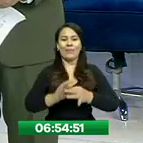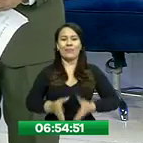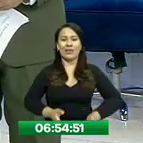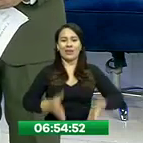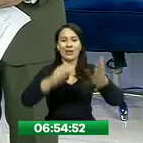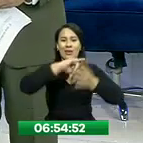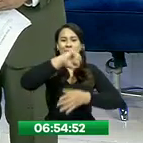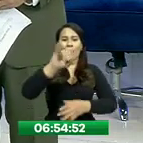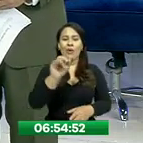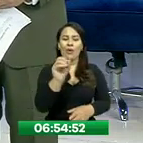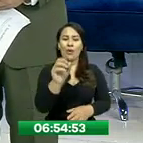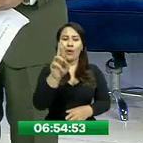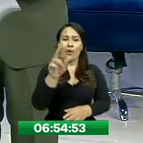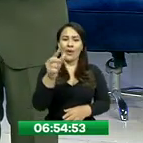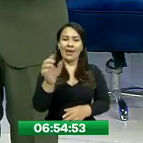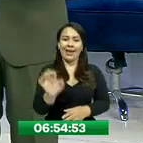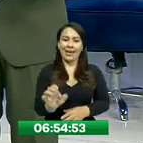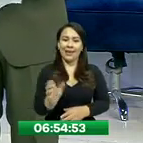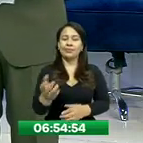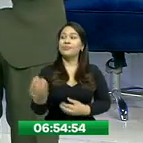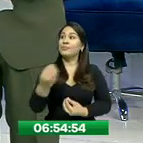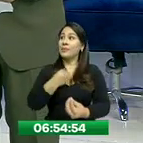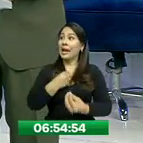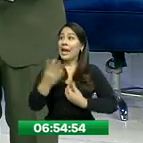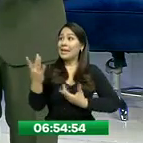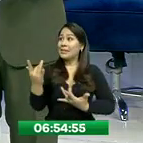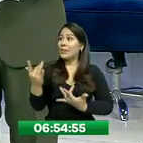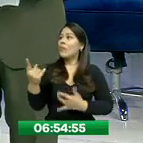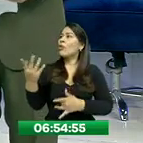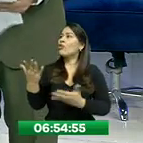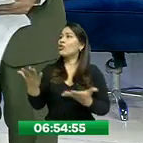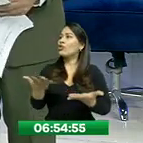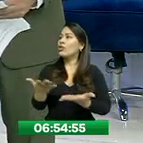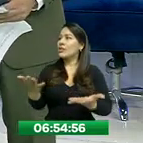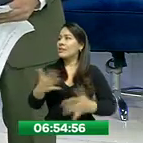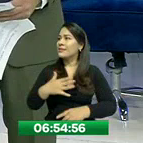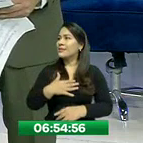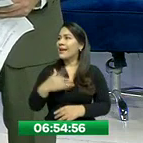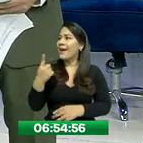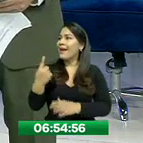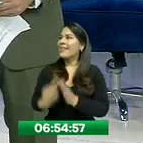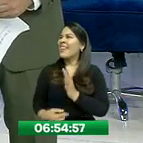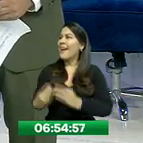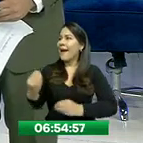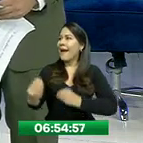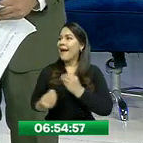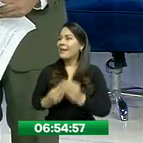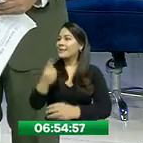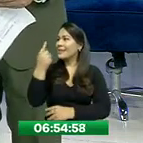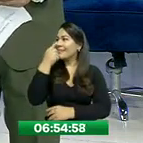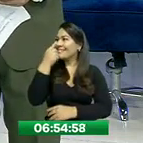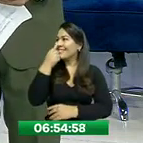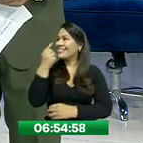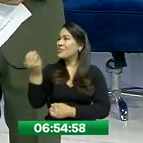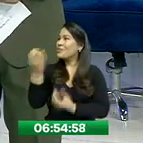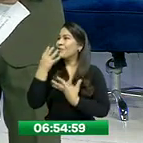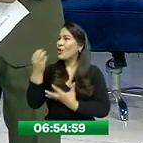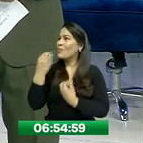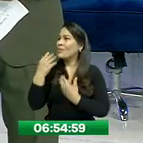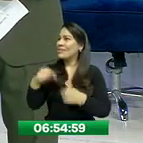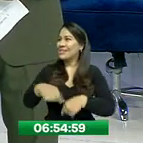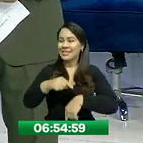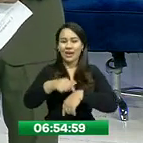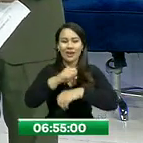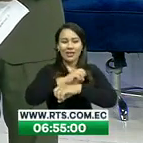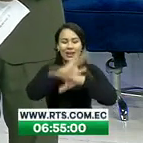y amigo Jorge Salazar. Esperemos que sea el que nos diga dónde se encuentra y cuál es la información que nos tiene a esta hora de la